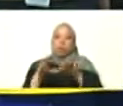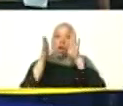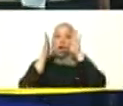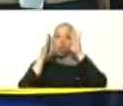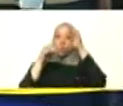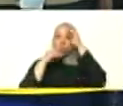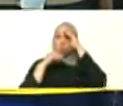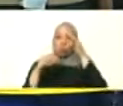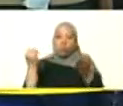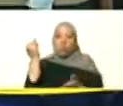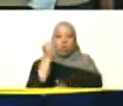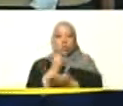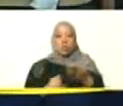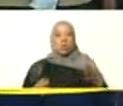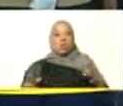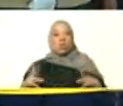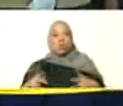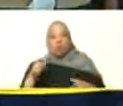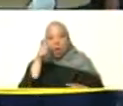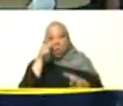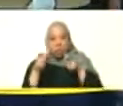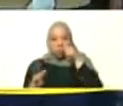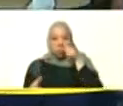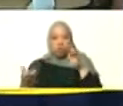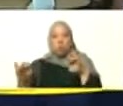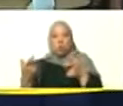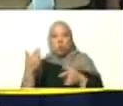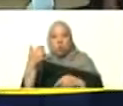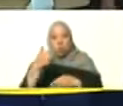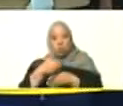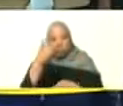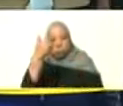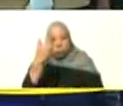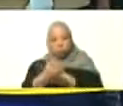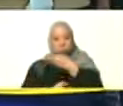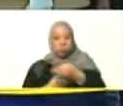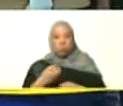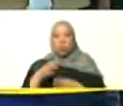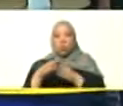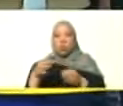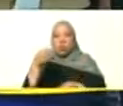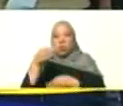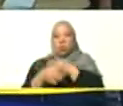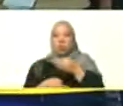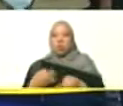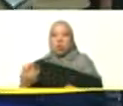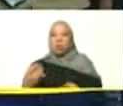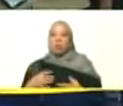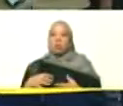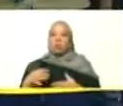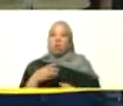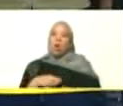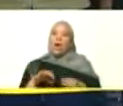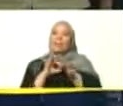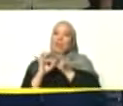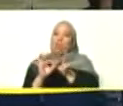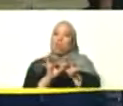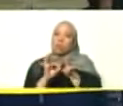instituciones educativas, a hacer las visitas previas, a hacer los levantamientos previos, destacando que esto lo hicimos de una manera